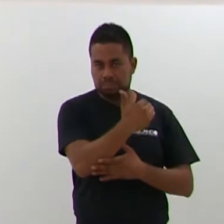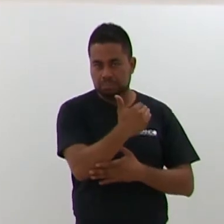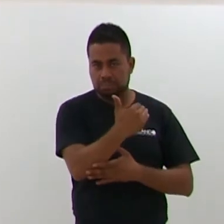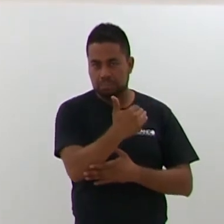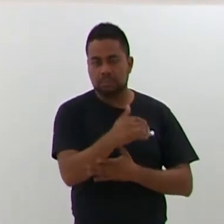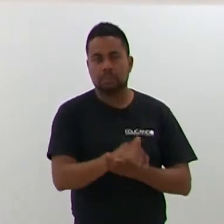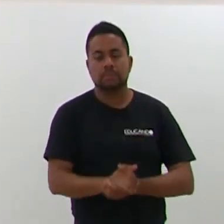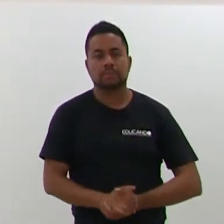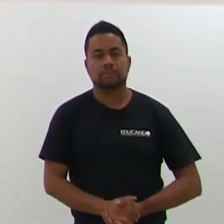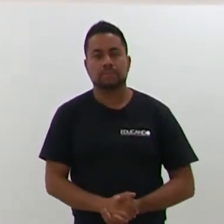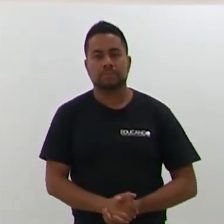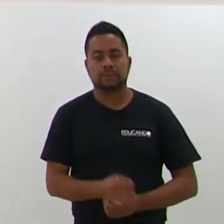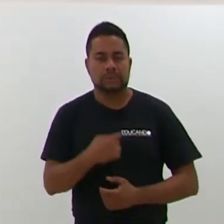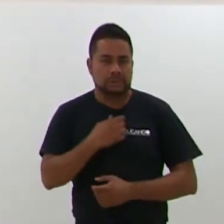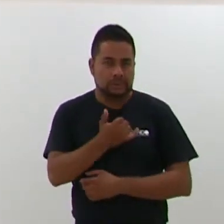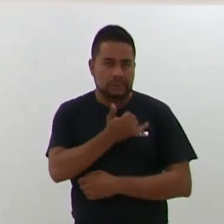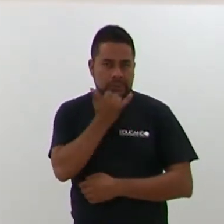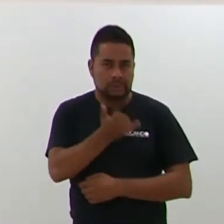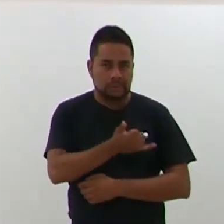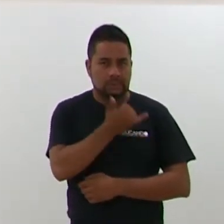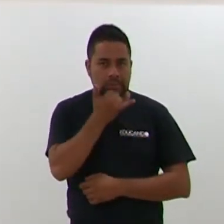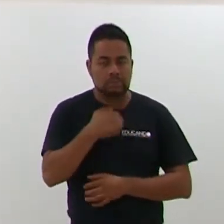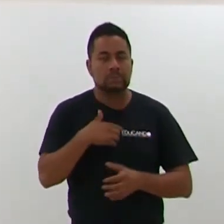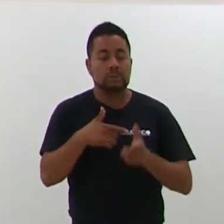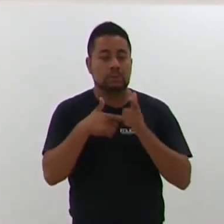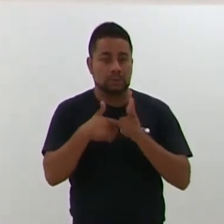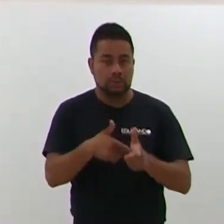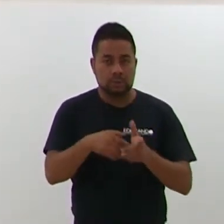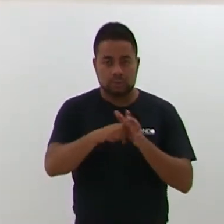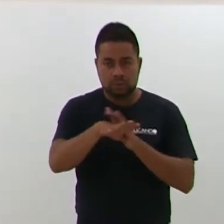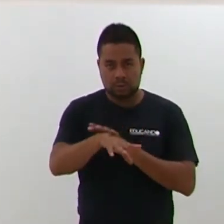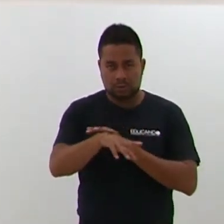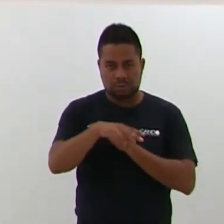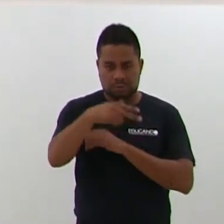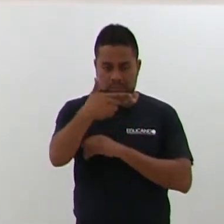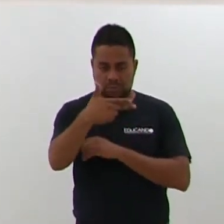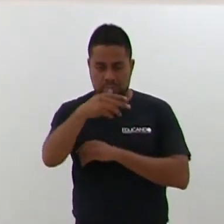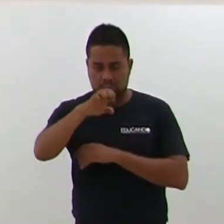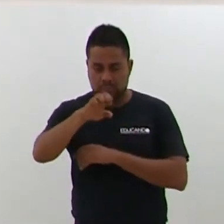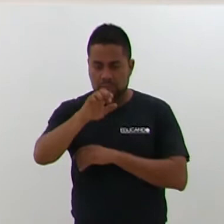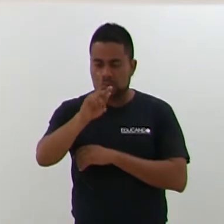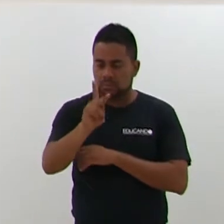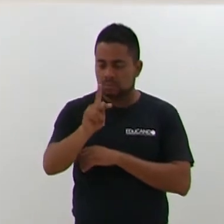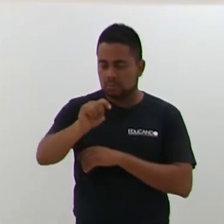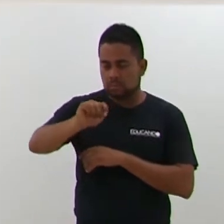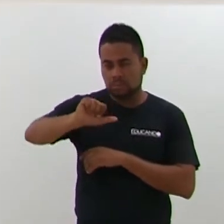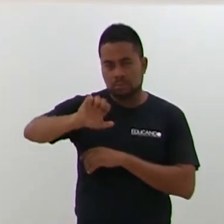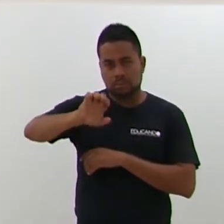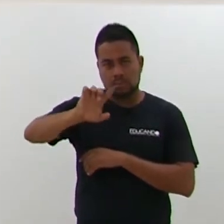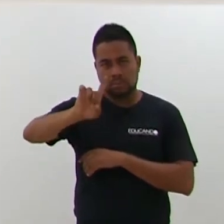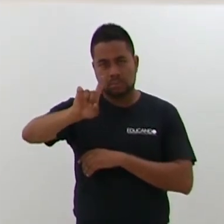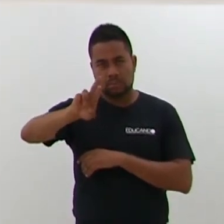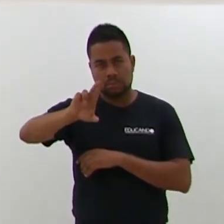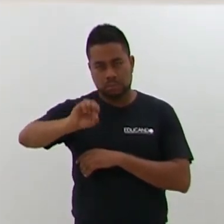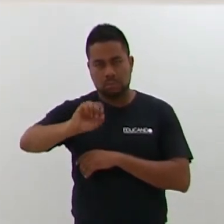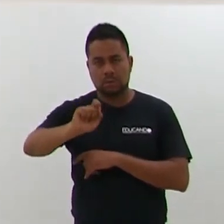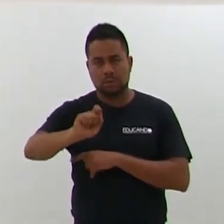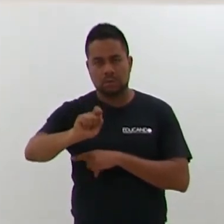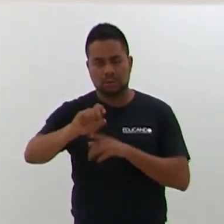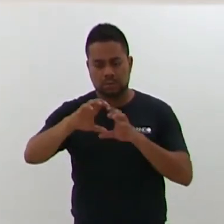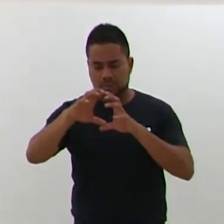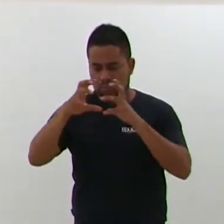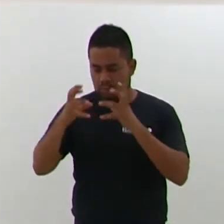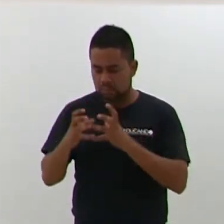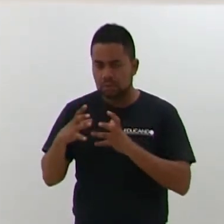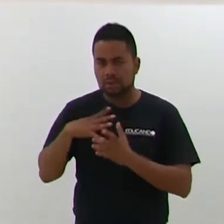estamos bien? Bueno, yo me equivoqué. Vamos a continuar. El heptaedro, ¿qué es el heptaedro? Es un cuerpo sólido que tiene